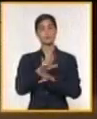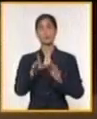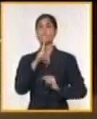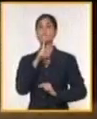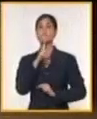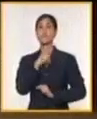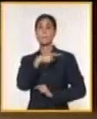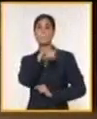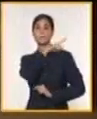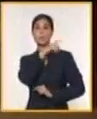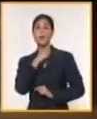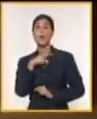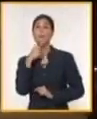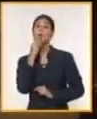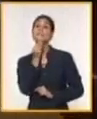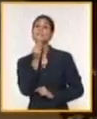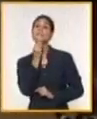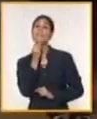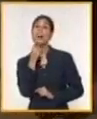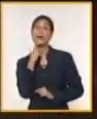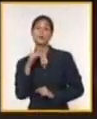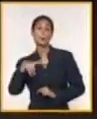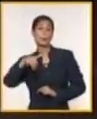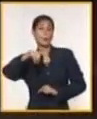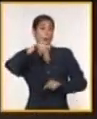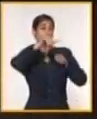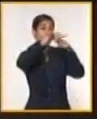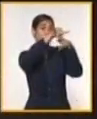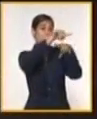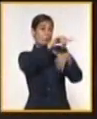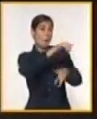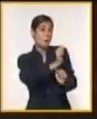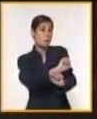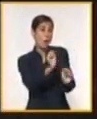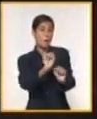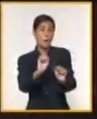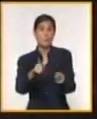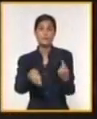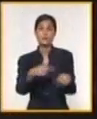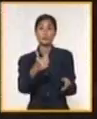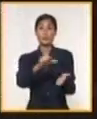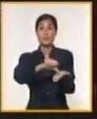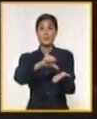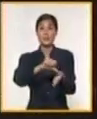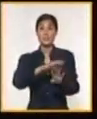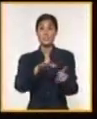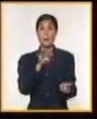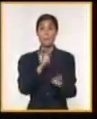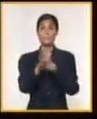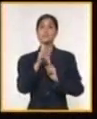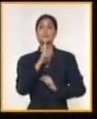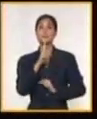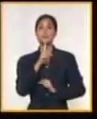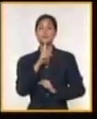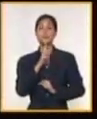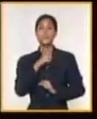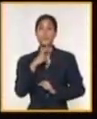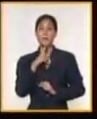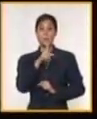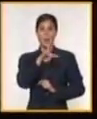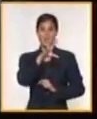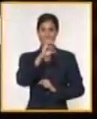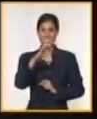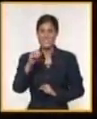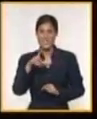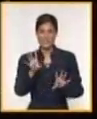cuando Israel lanzó bombardeos en territorio iraní. Desde el inicio de los ataques, las fuerzas israelíes golpearon cientos de instalaciones